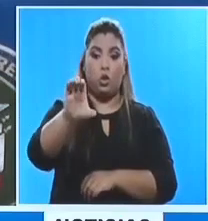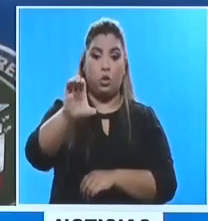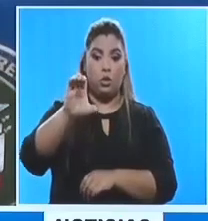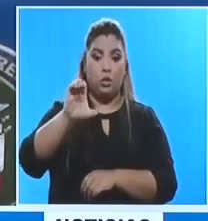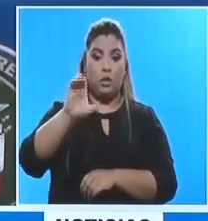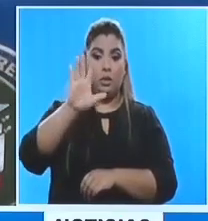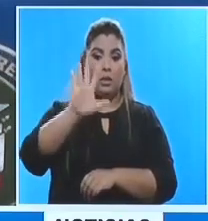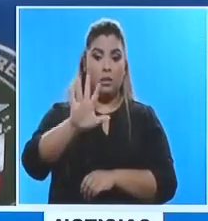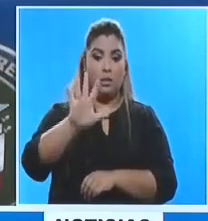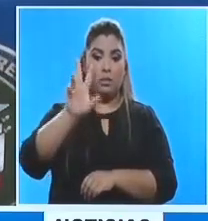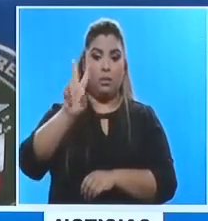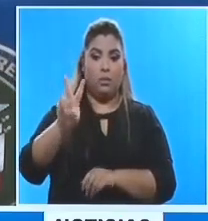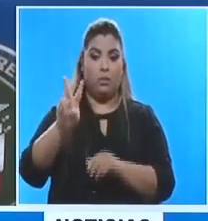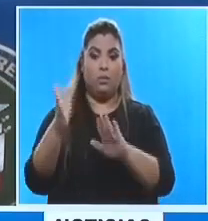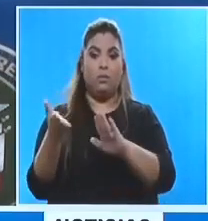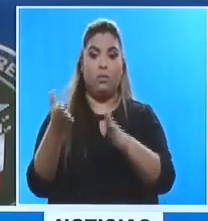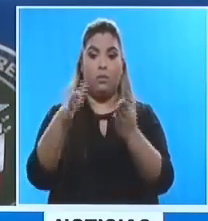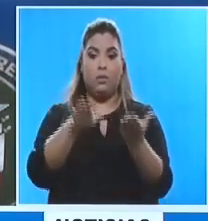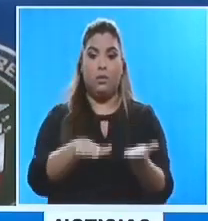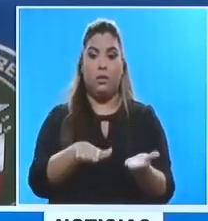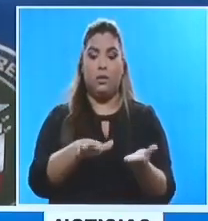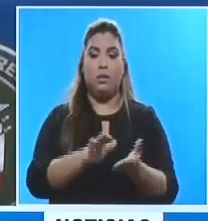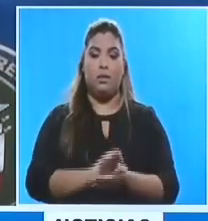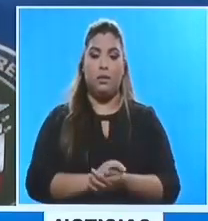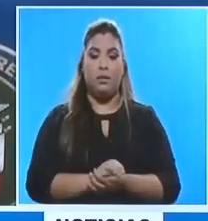252 defunciones.